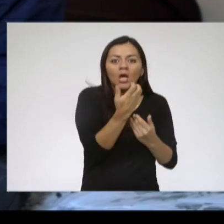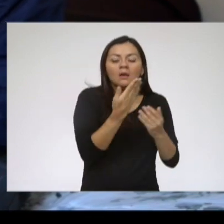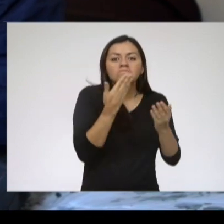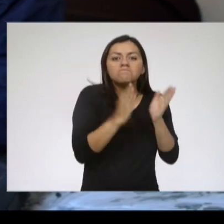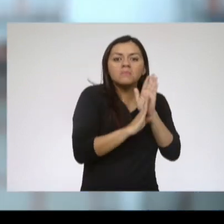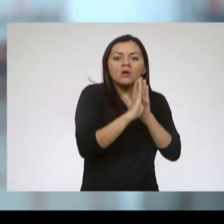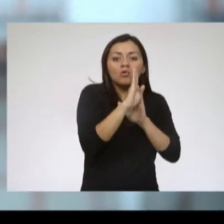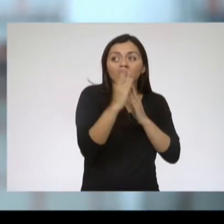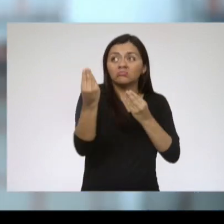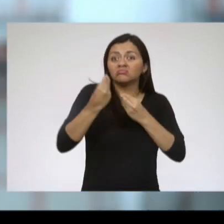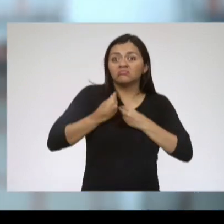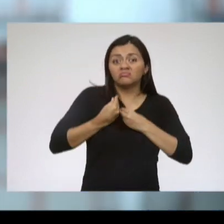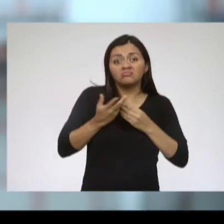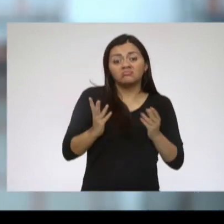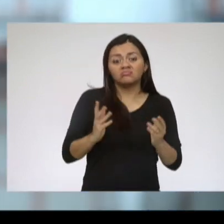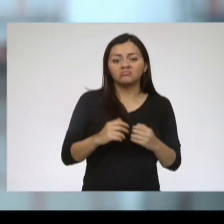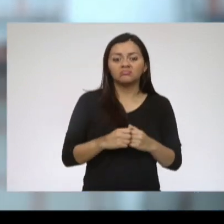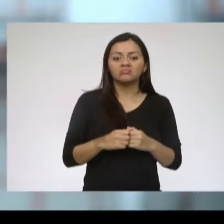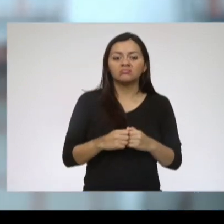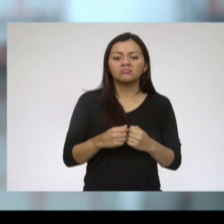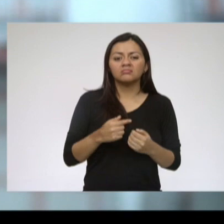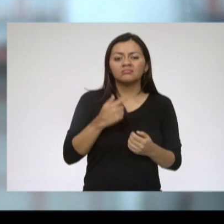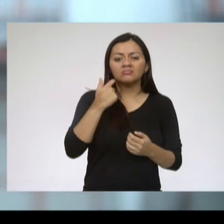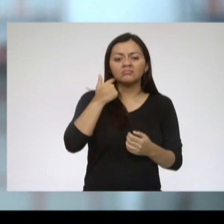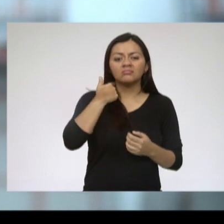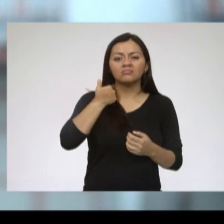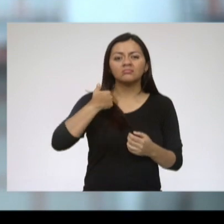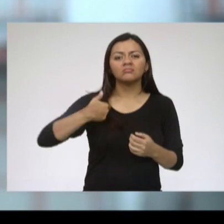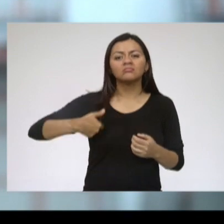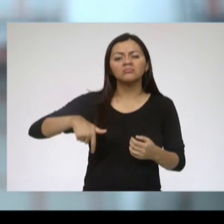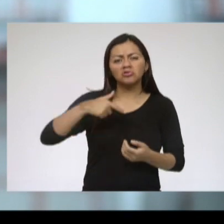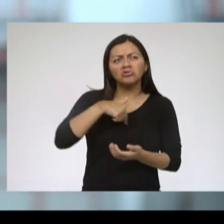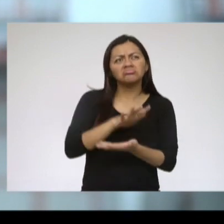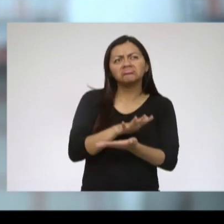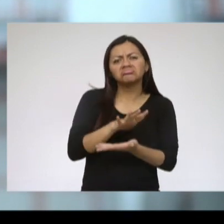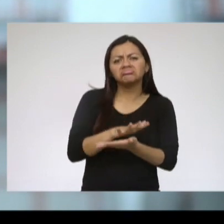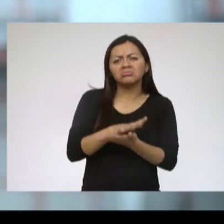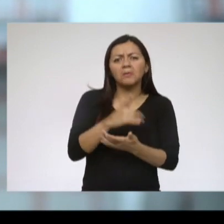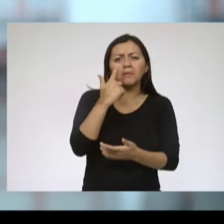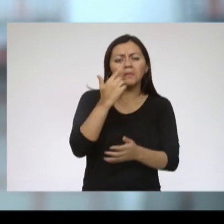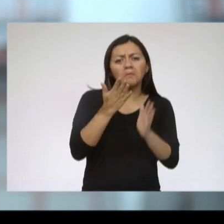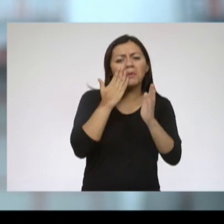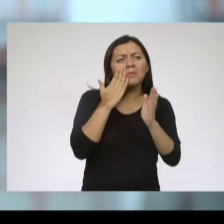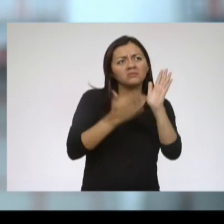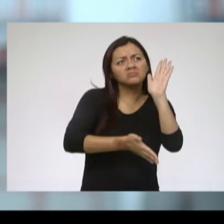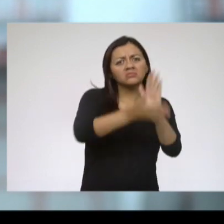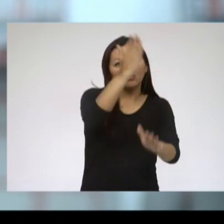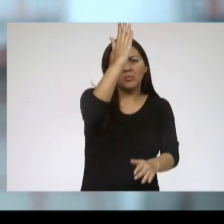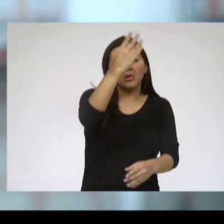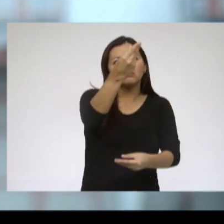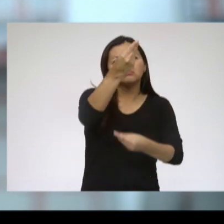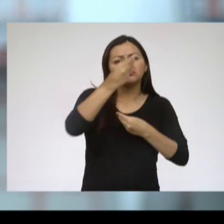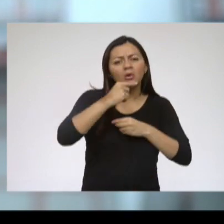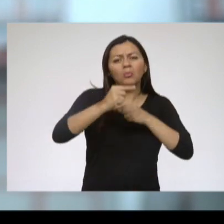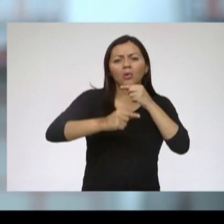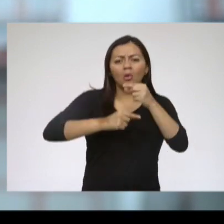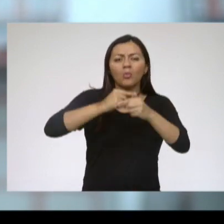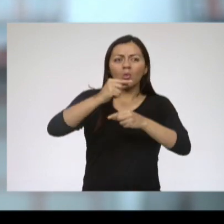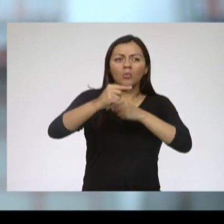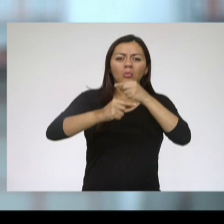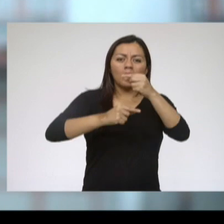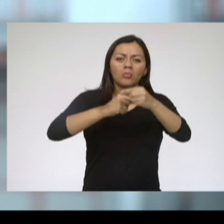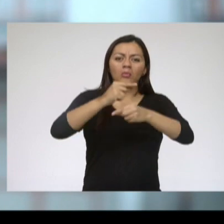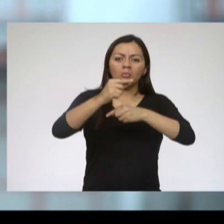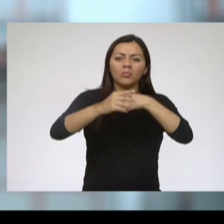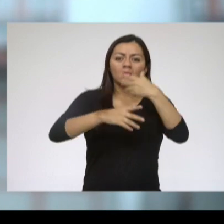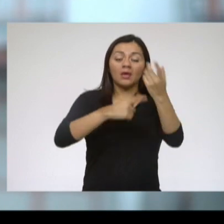mejor, digamos. Tranquilo, porque ellos se fueron por bien de nosotros, entonces ya con el tiempo les fui olvidando poco a poco para lo que